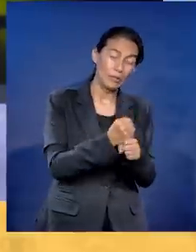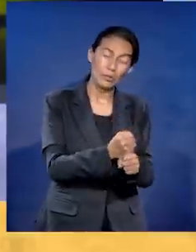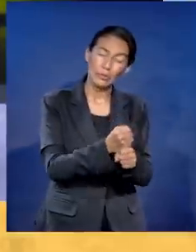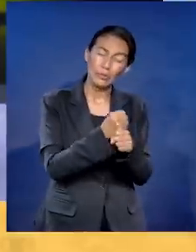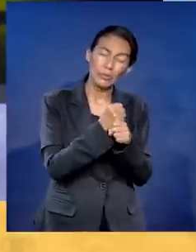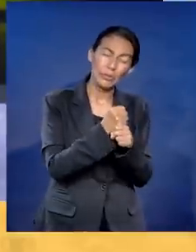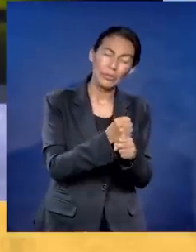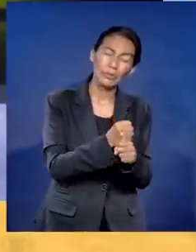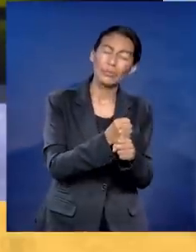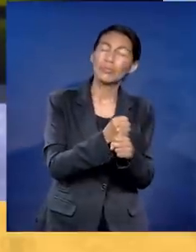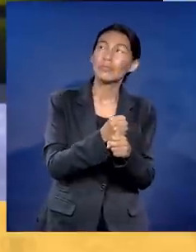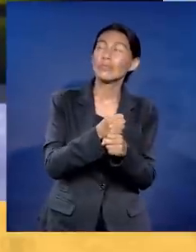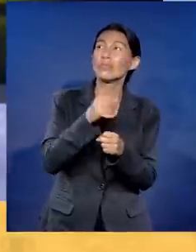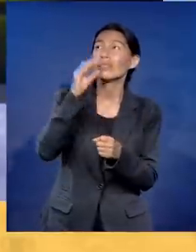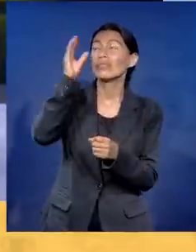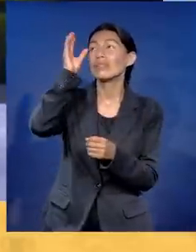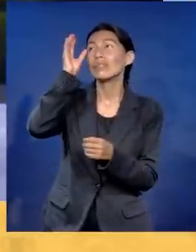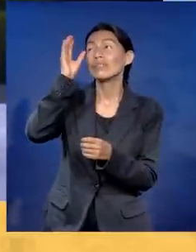oh Cristo,